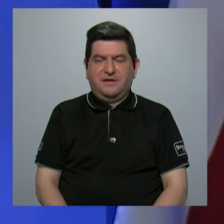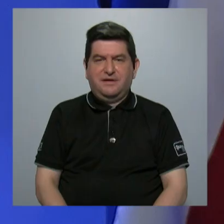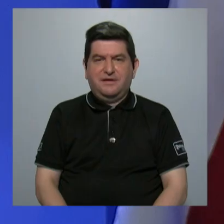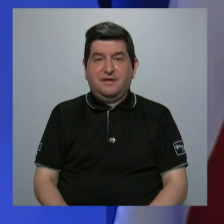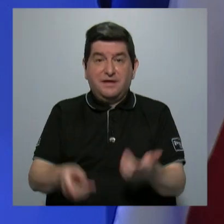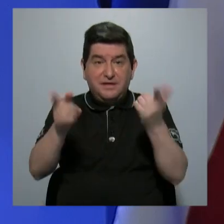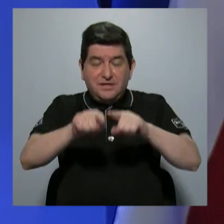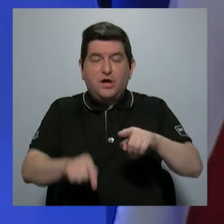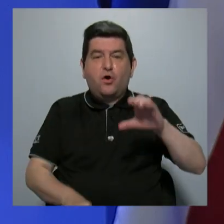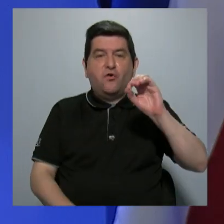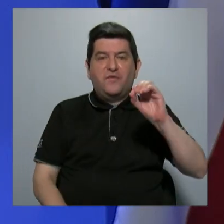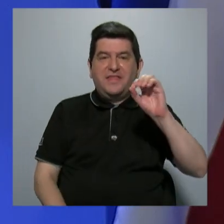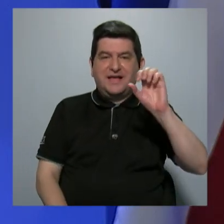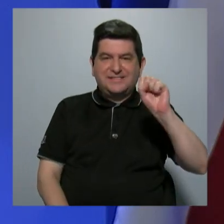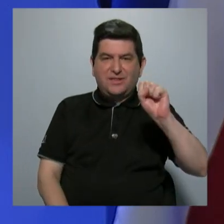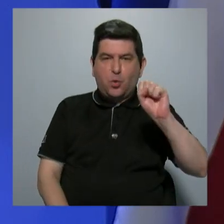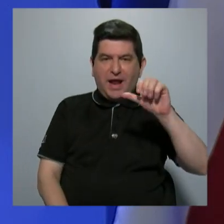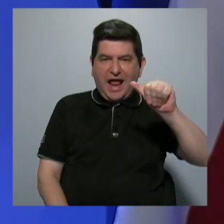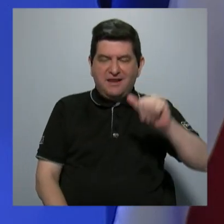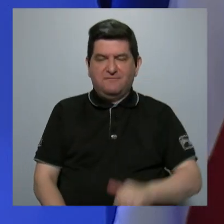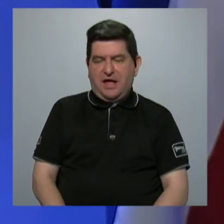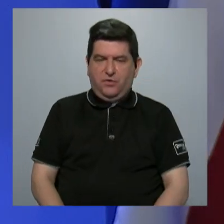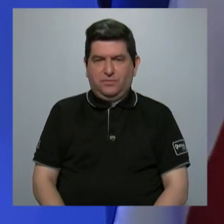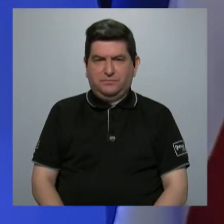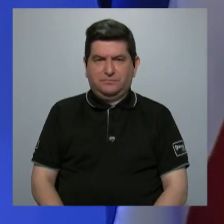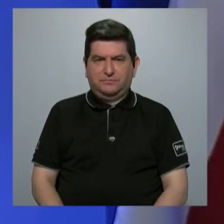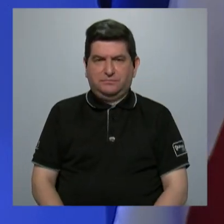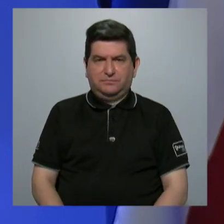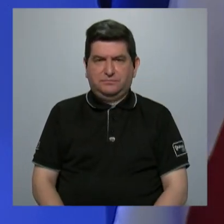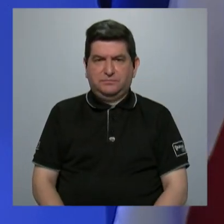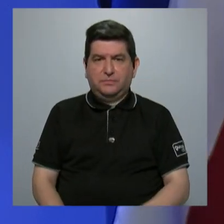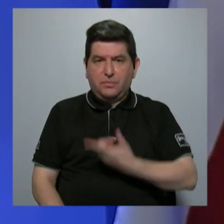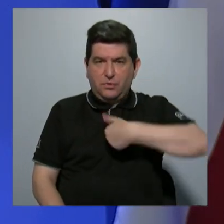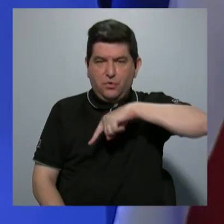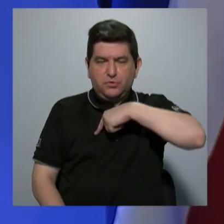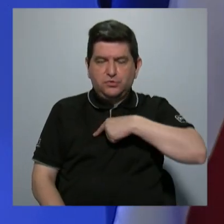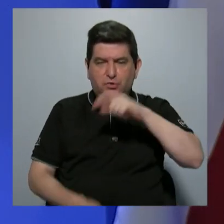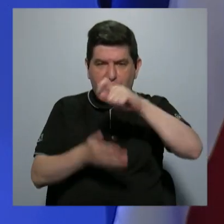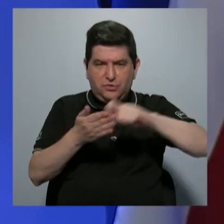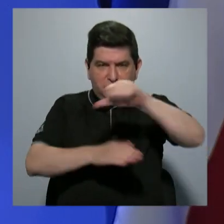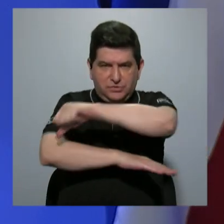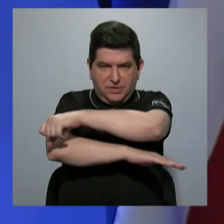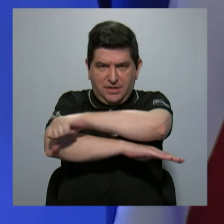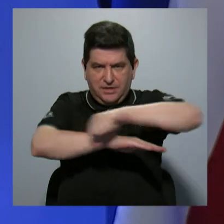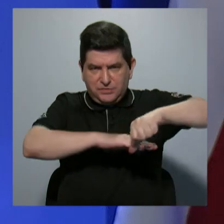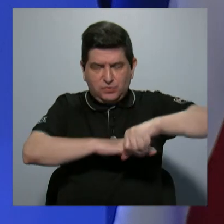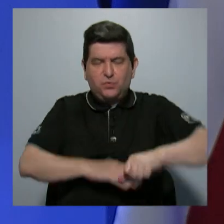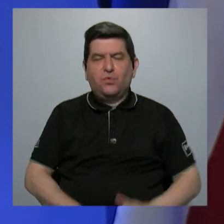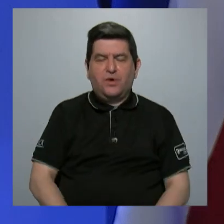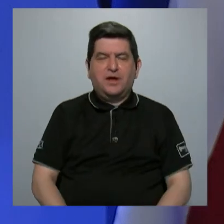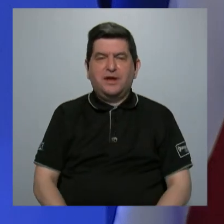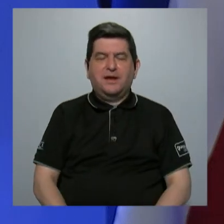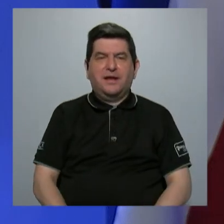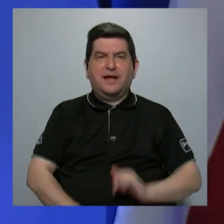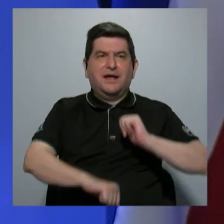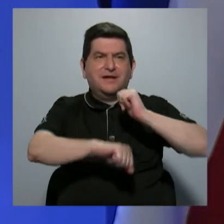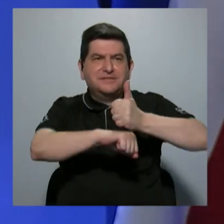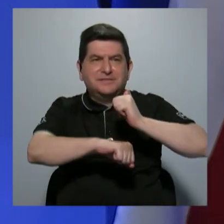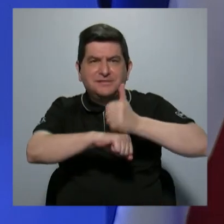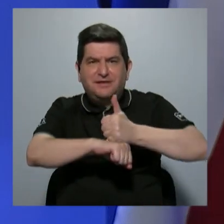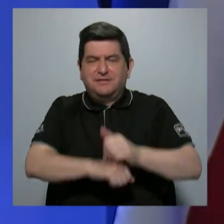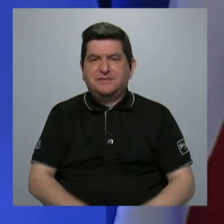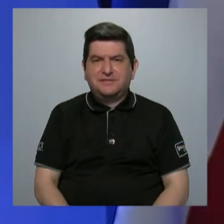Conmemorativa Ofelia Sanó Alfaro, que es una cátedra que ideamos desde la Escuela de Arquitectura para consolidar el campo